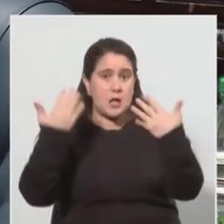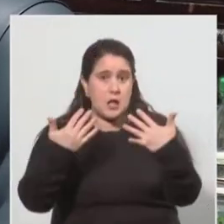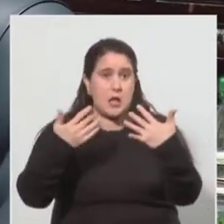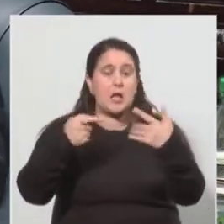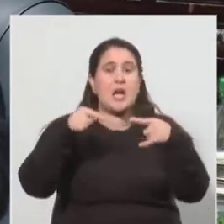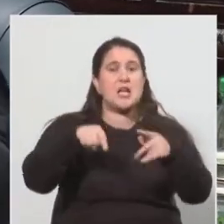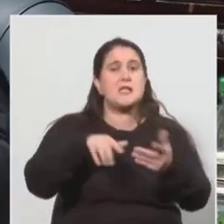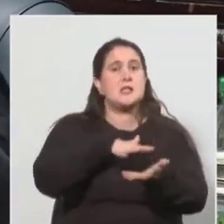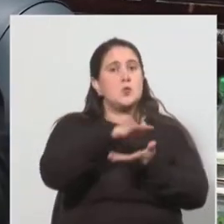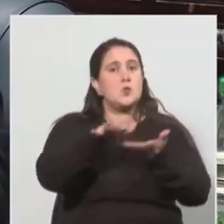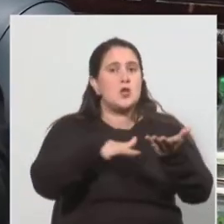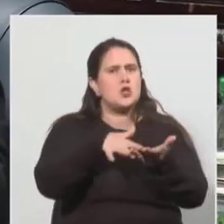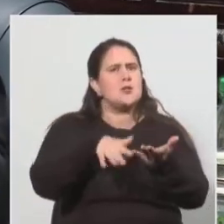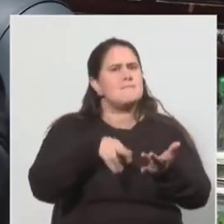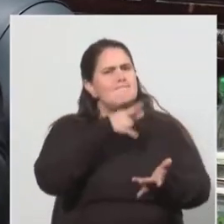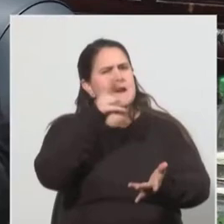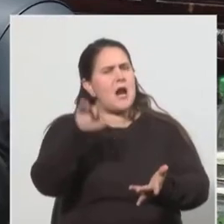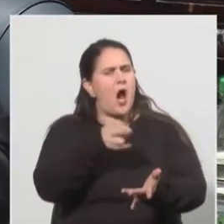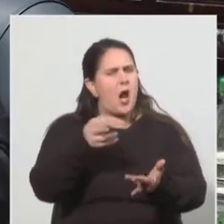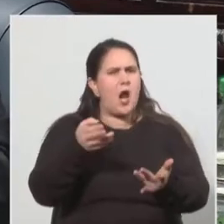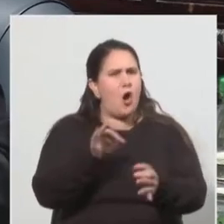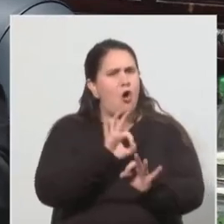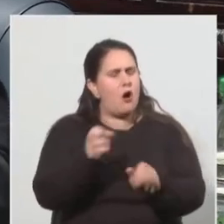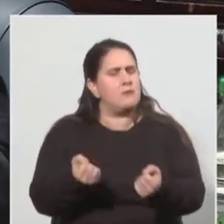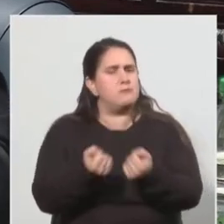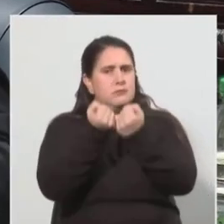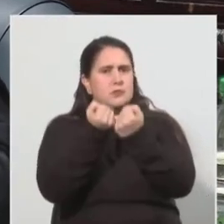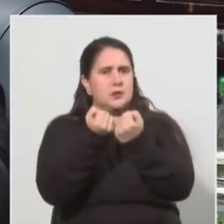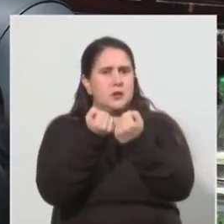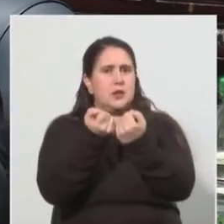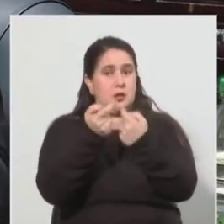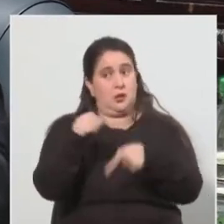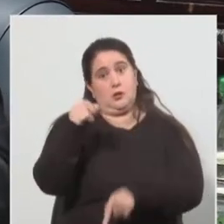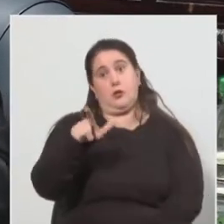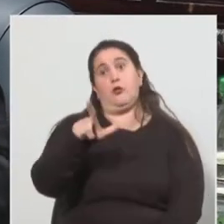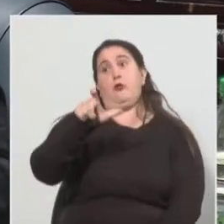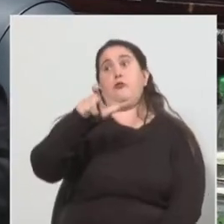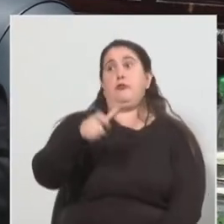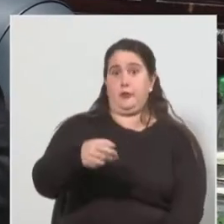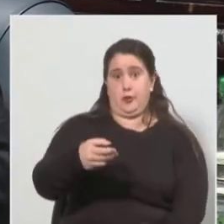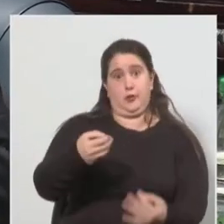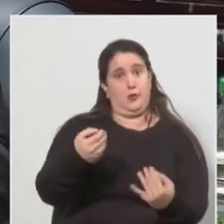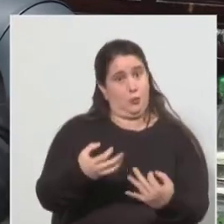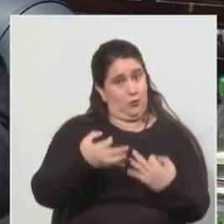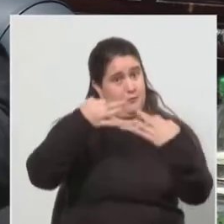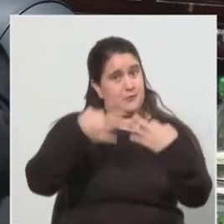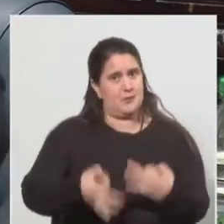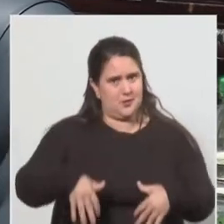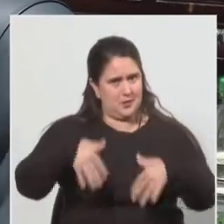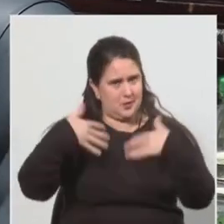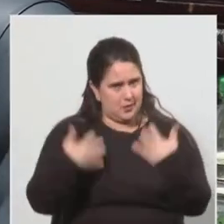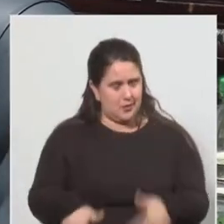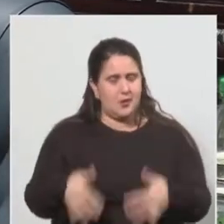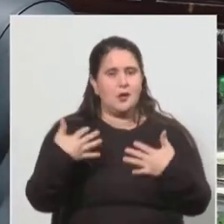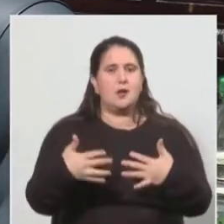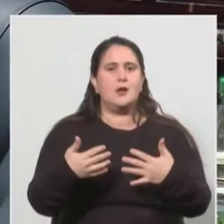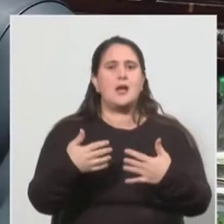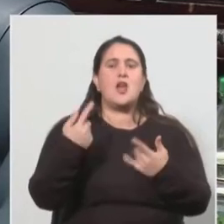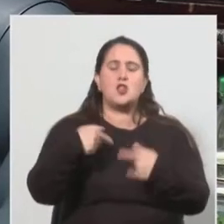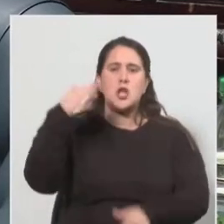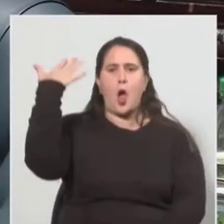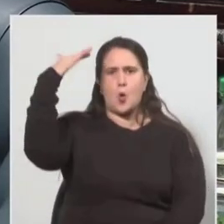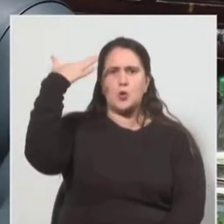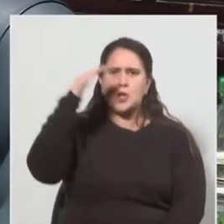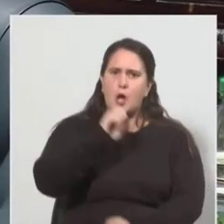medien circunstancias inusuales, imprevistas, y vaya si esta estaba plagado de imprevistos, las autoridades